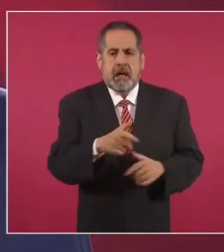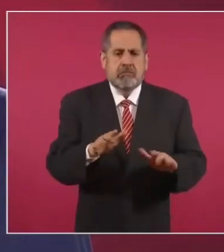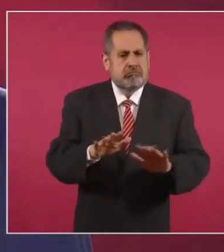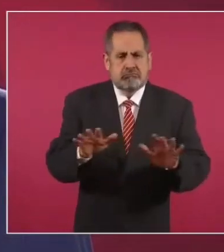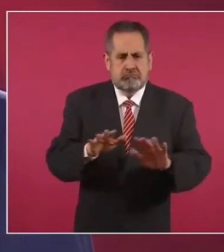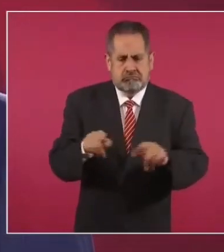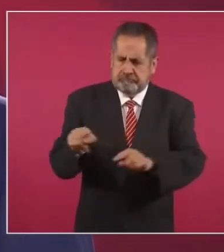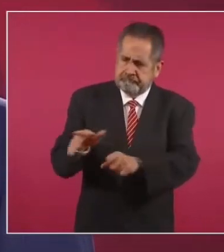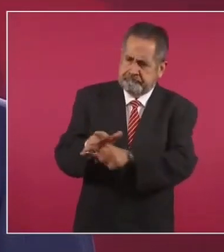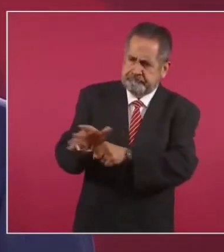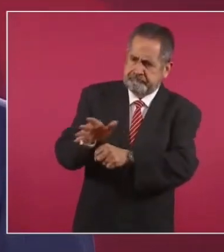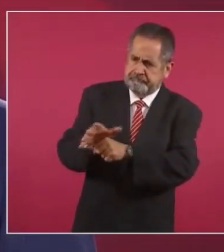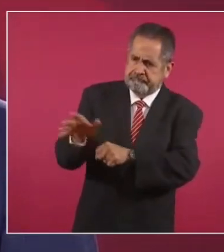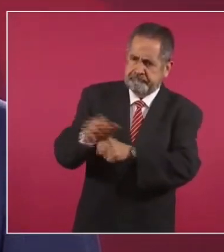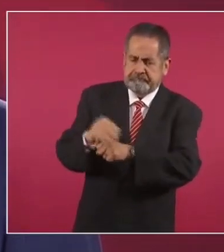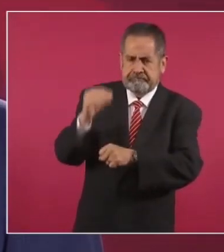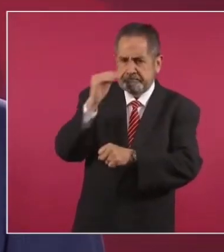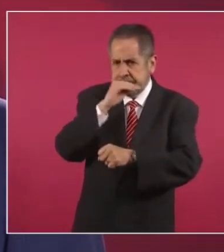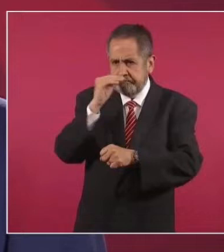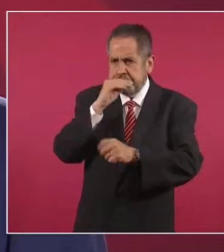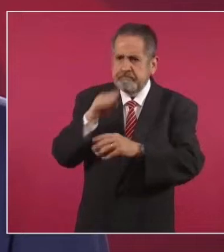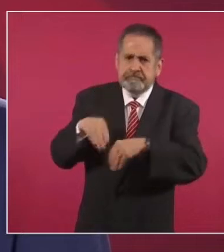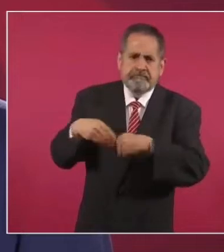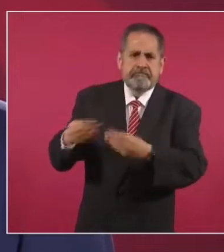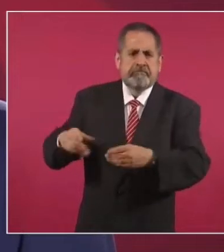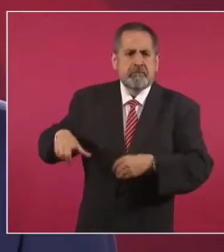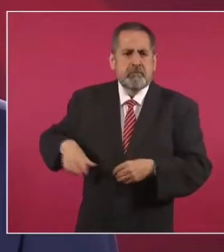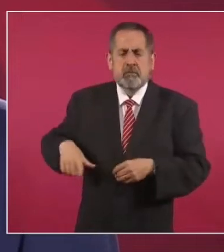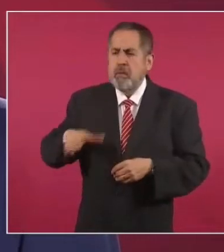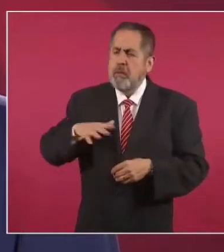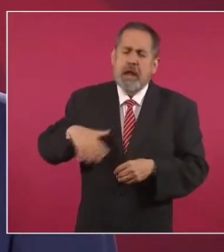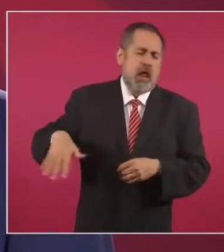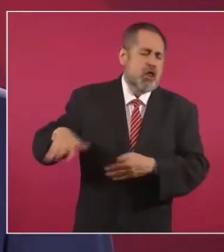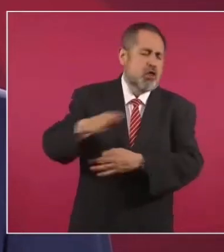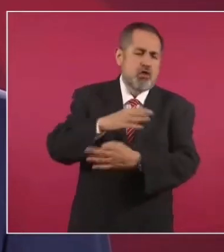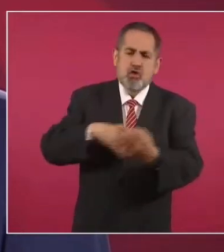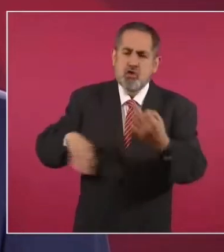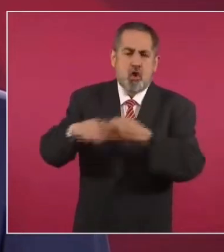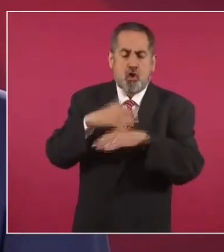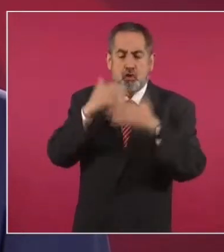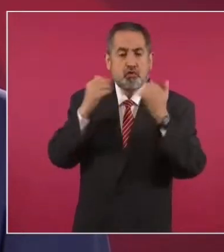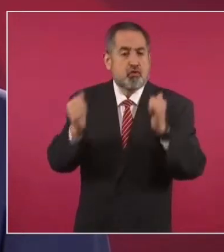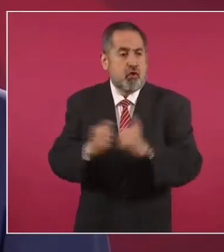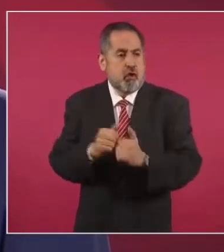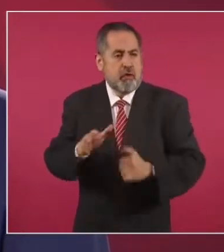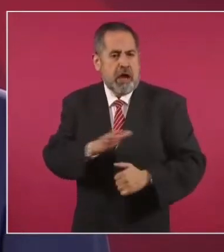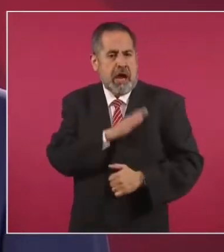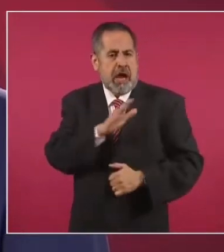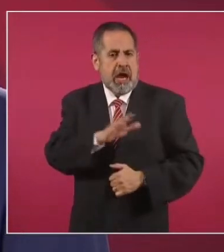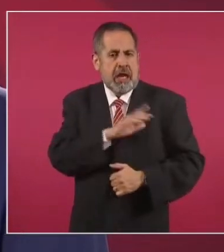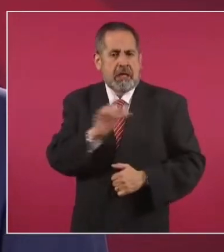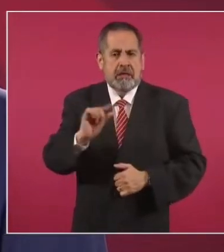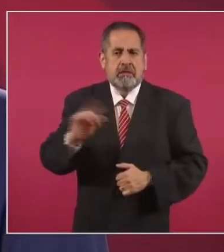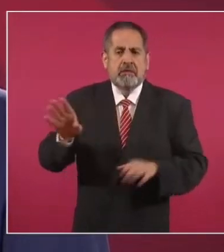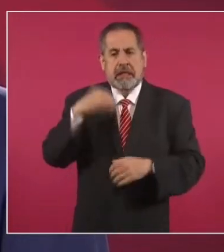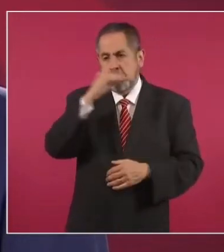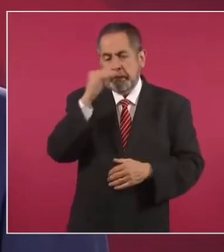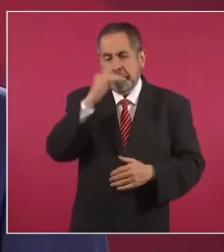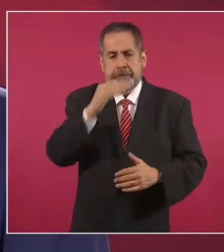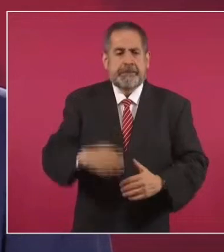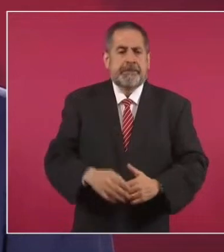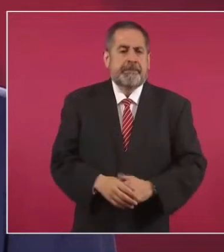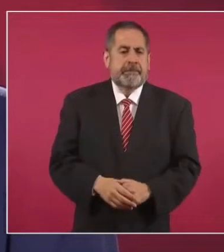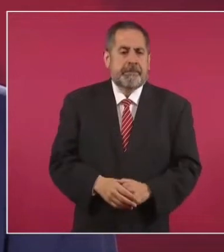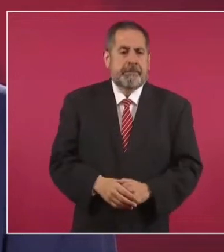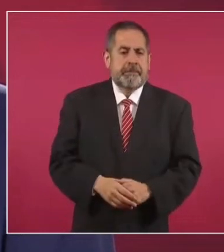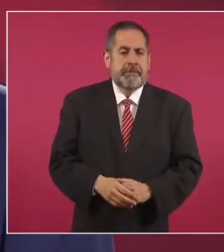nada. Es un servicio de salud pública universal, de calidad y gratuito.